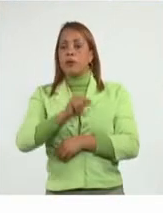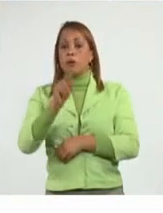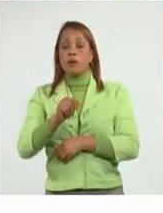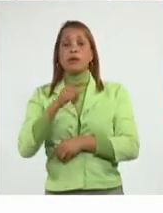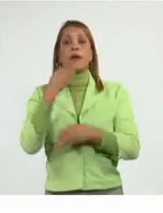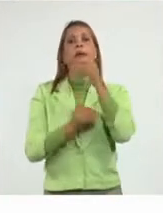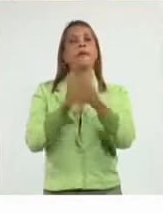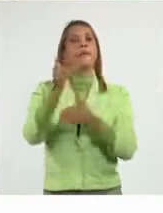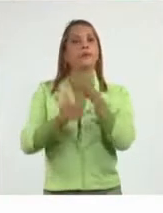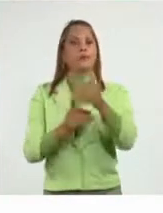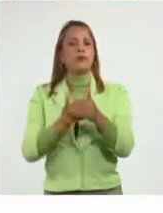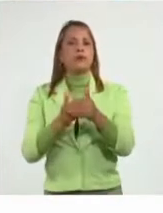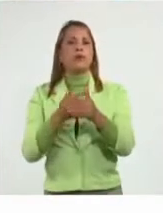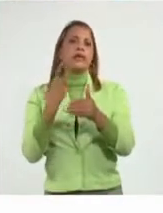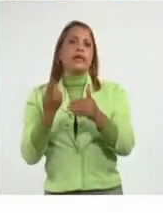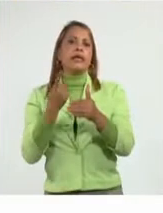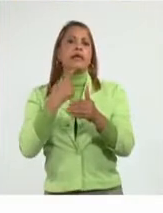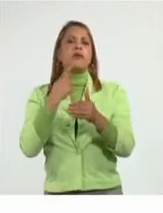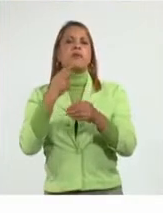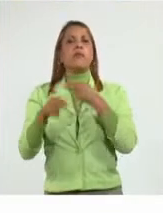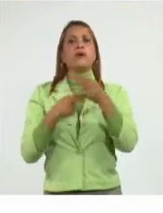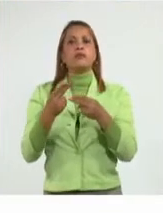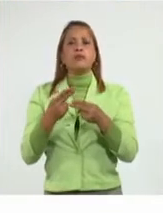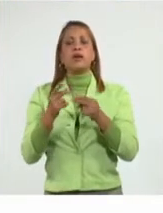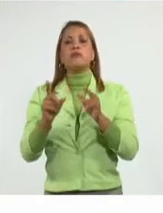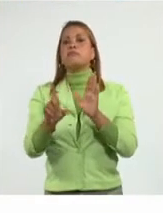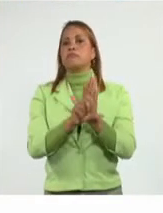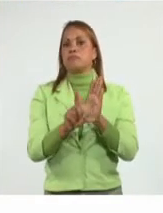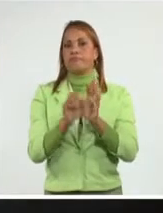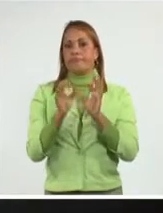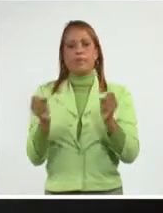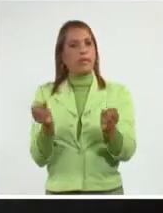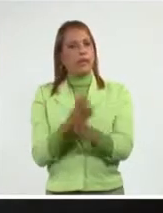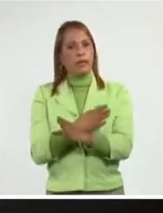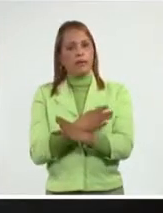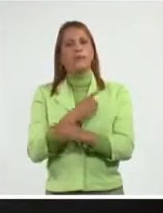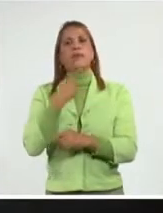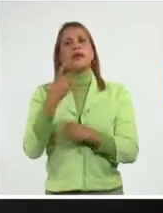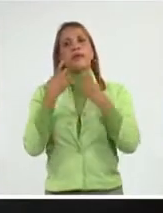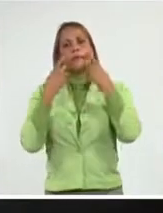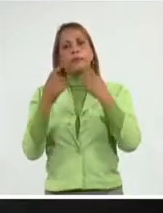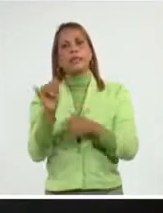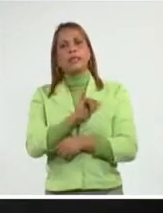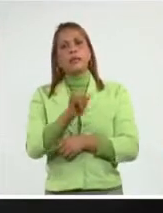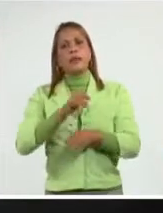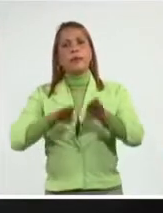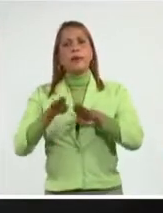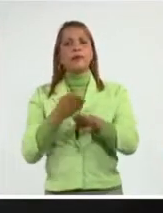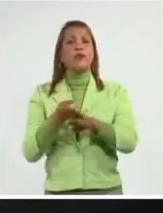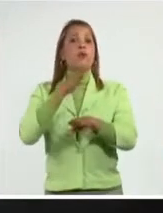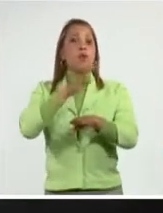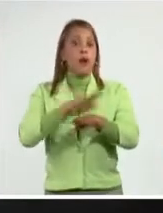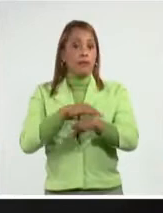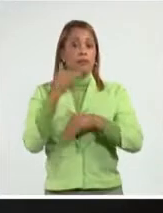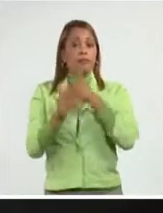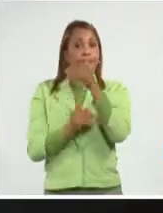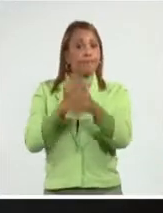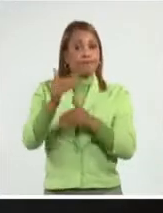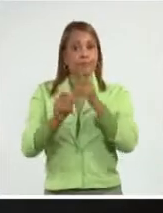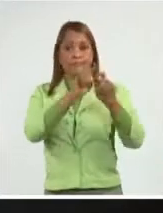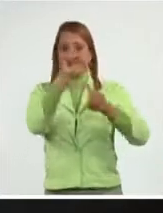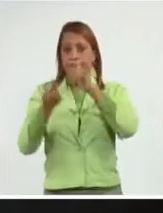proceso y lo hemos hecho con apego a la ley y con transparencia. Importante también como parte de la preparación previa al proceso de consulta de